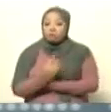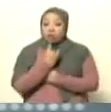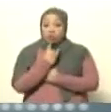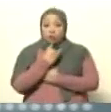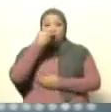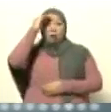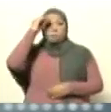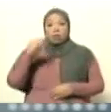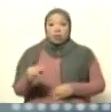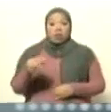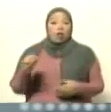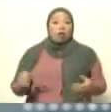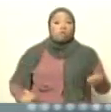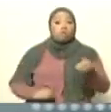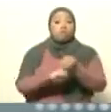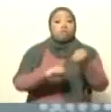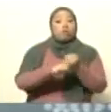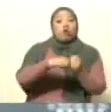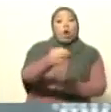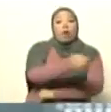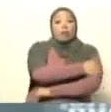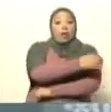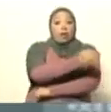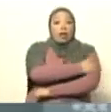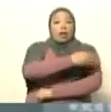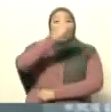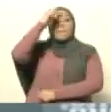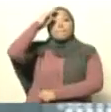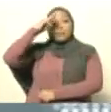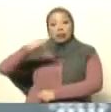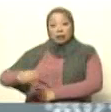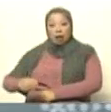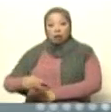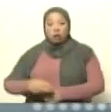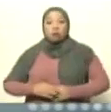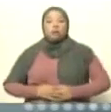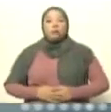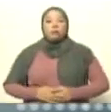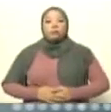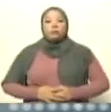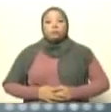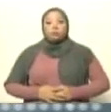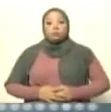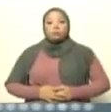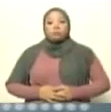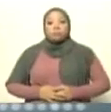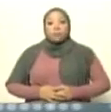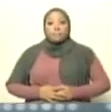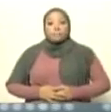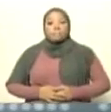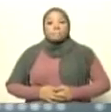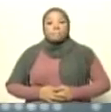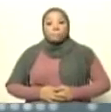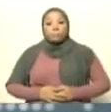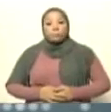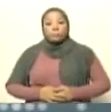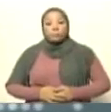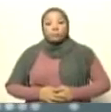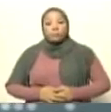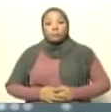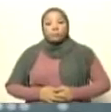fueron con la derecha, tuvimos que tomar la clandestinidad. La clandestinidad, porque bueno,